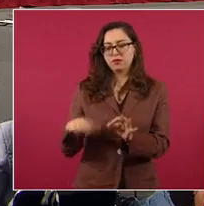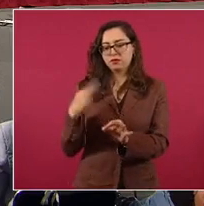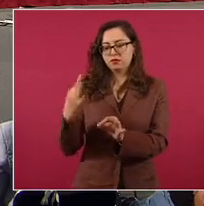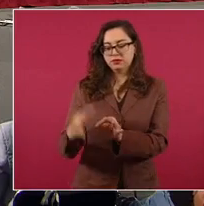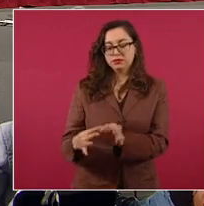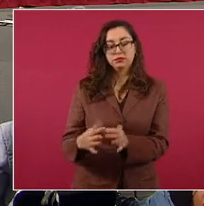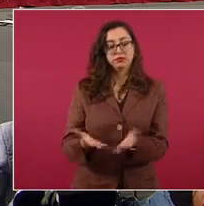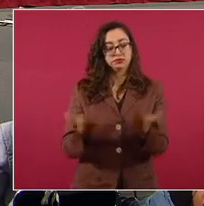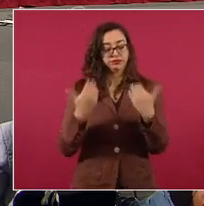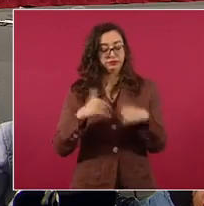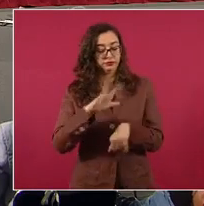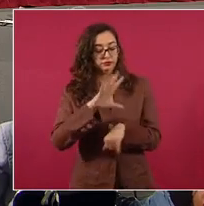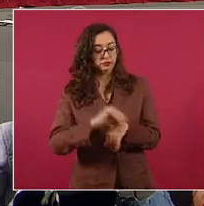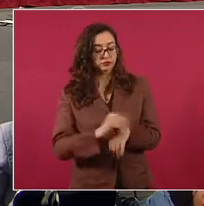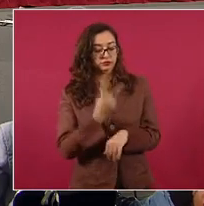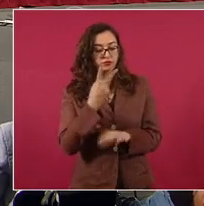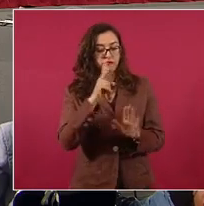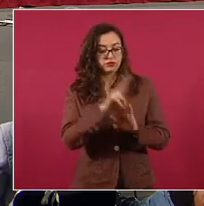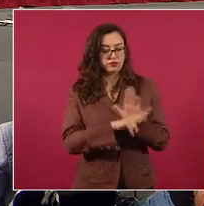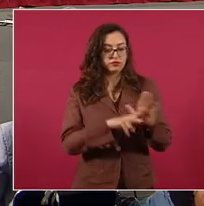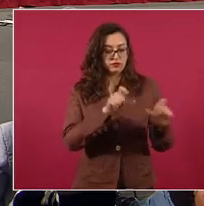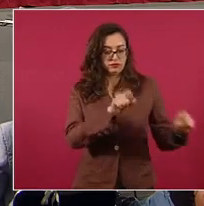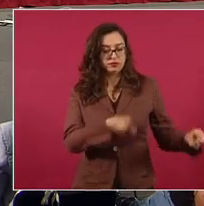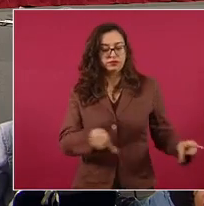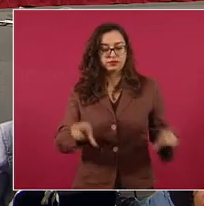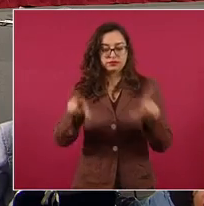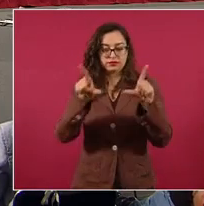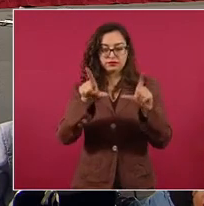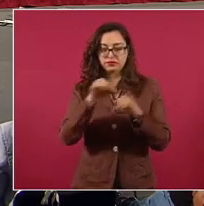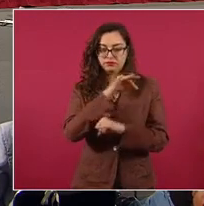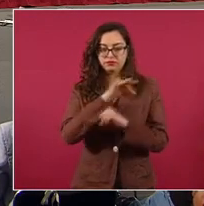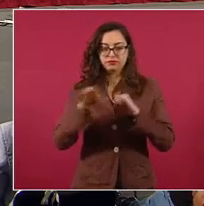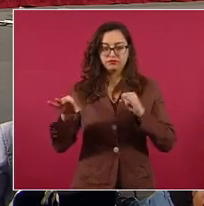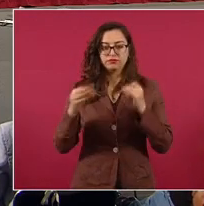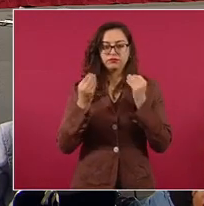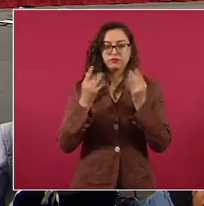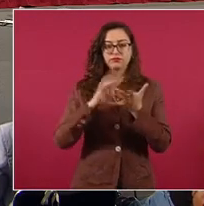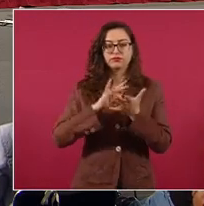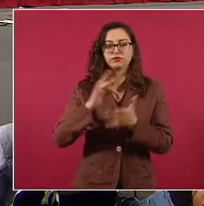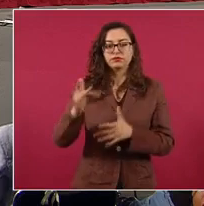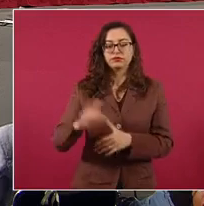señor presidente, solamente un video para concluir. Muchas gracias.